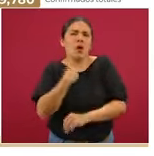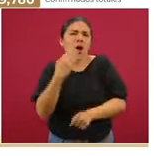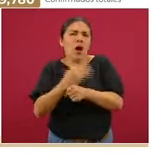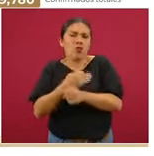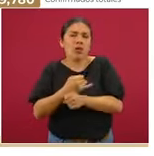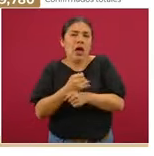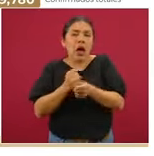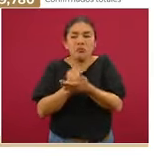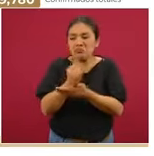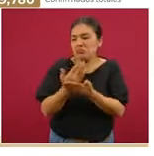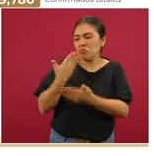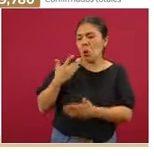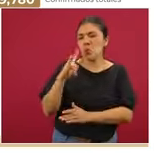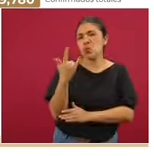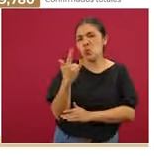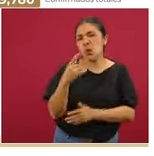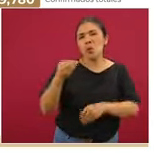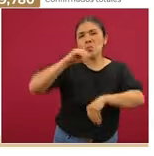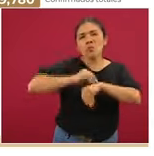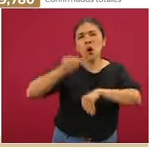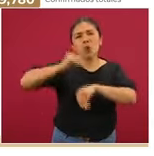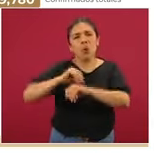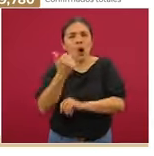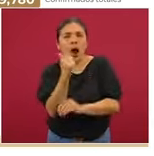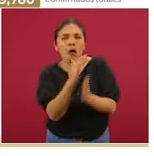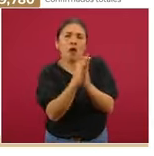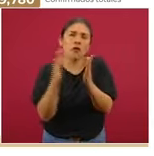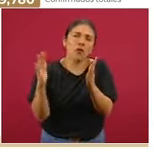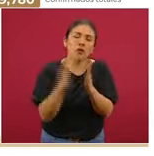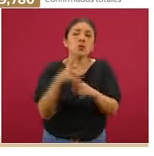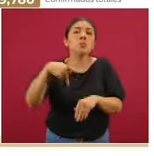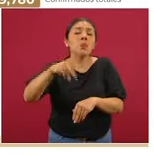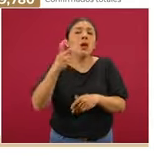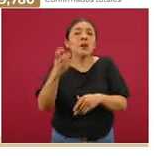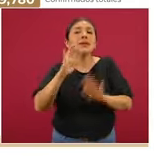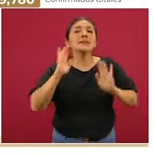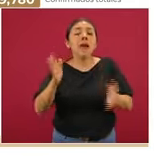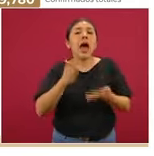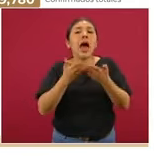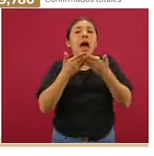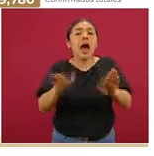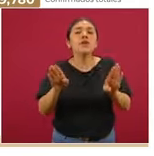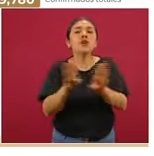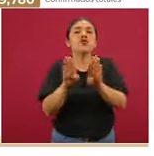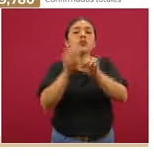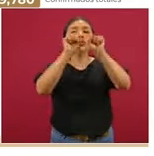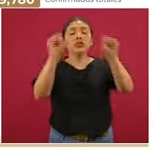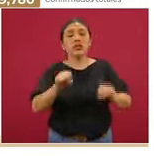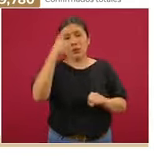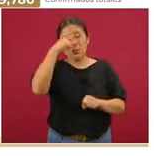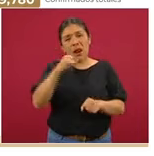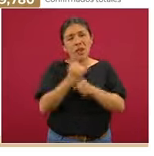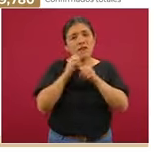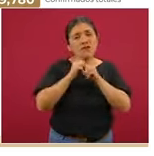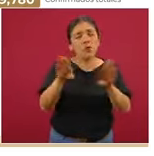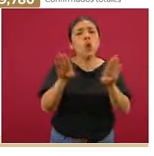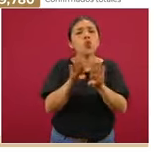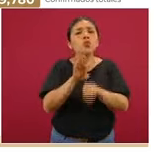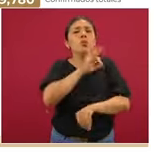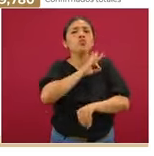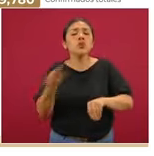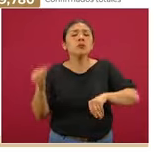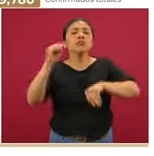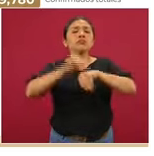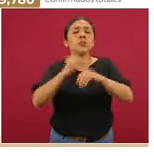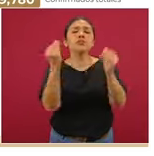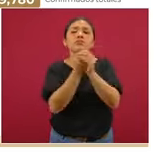activó fines de julio y se empezó a implementar en agosto, se dio la apertura en los sistemas de información para que pudiera hacerse